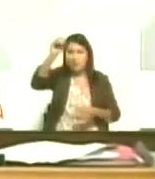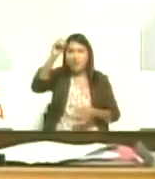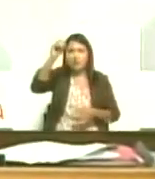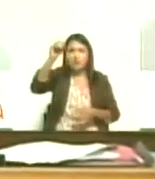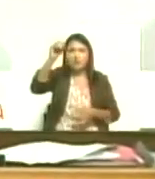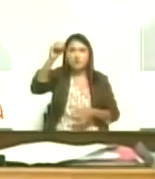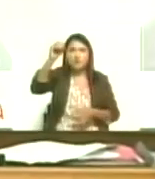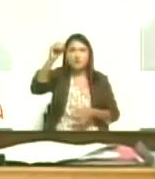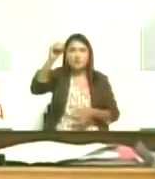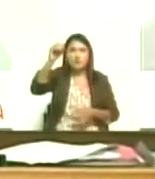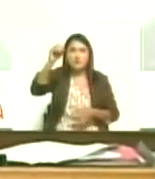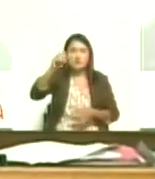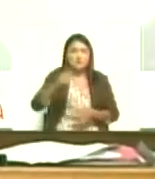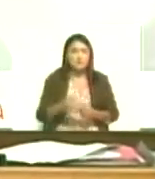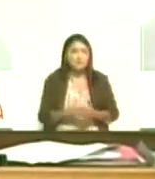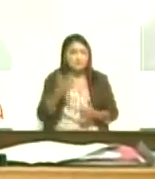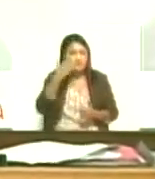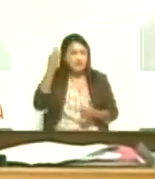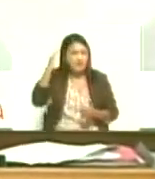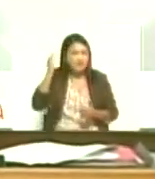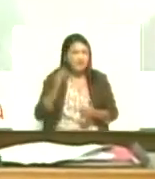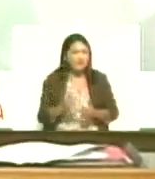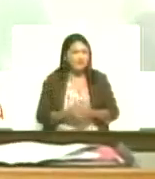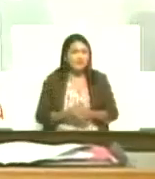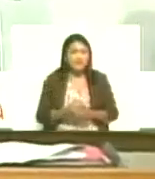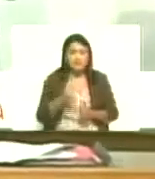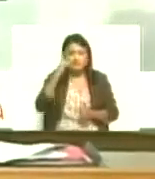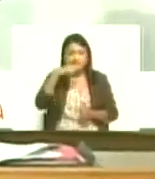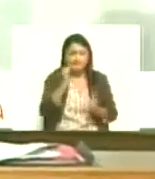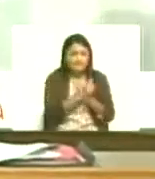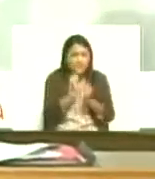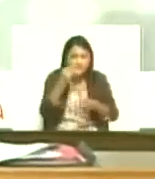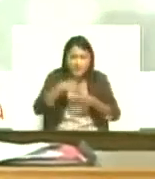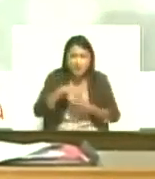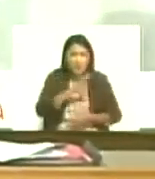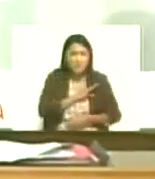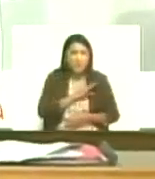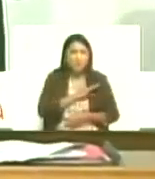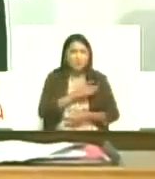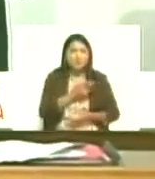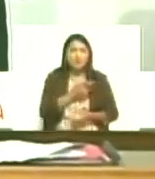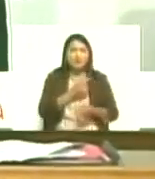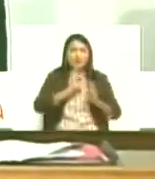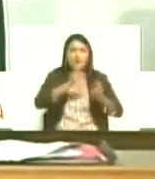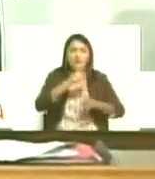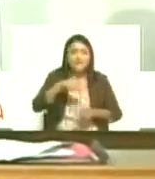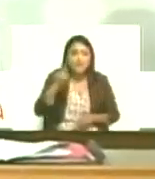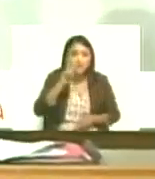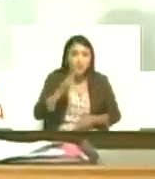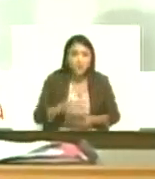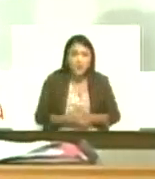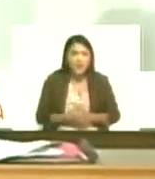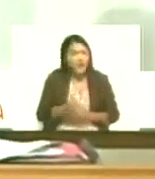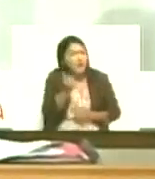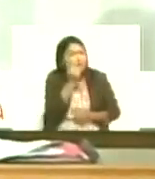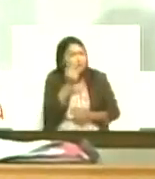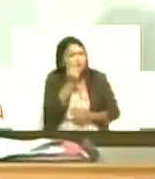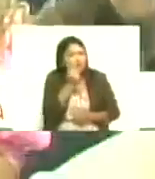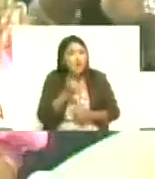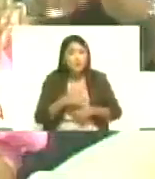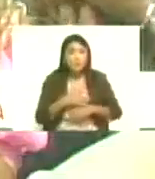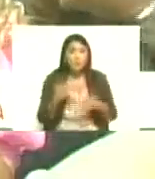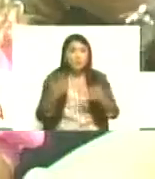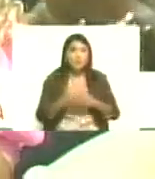de insolencia, de injerencia, de grosería, se atreve a